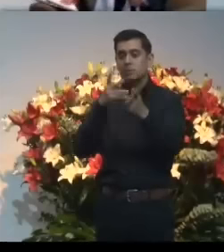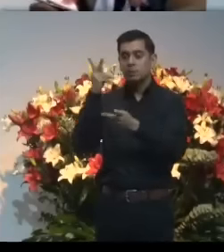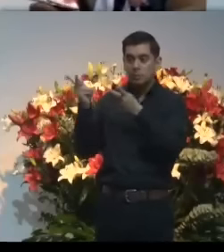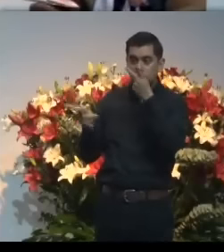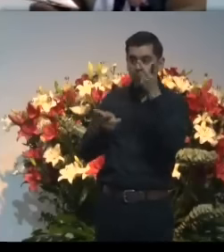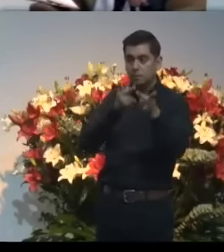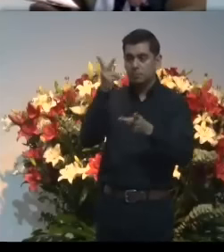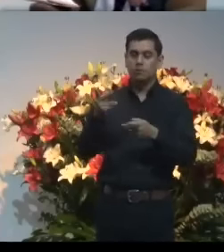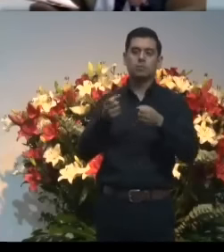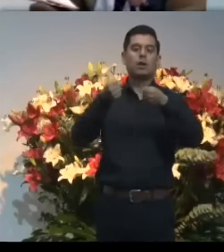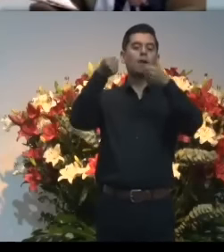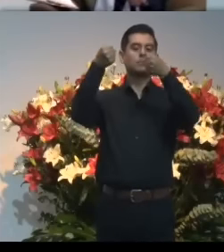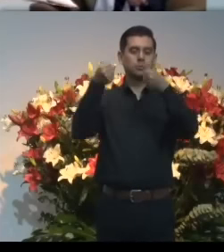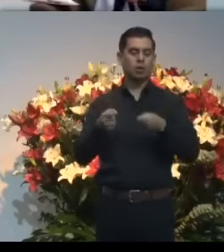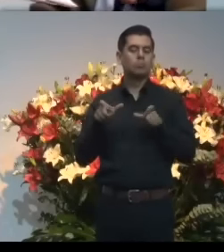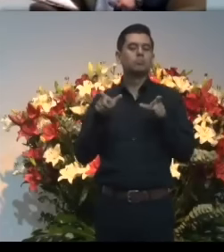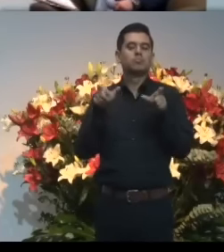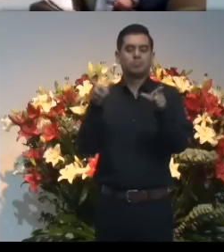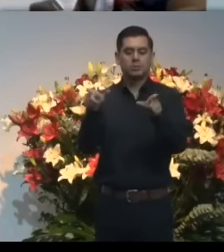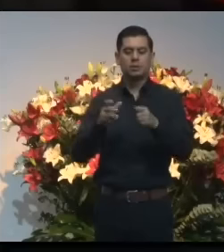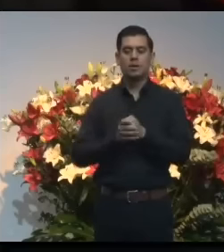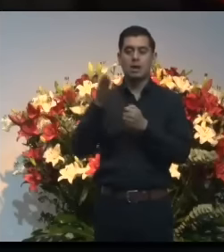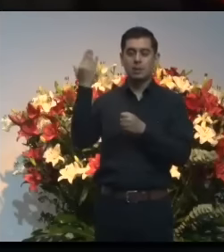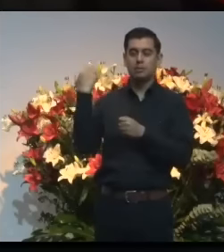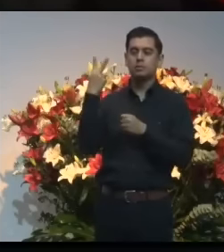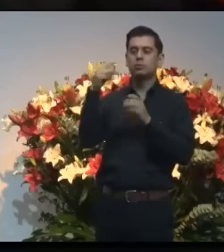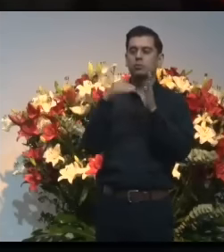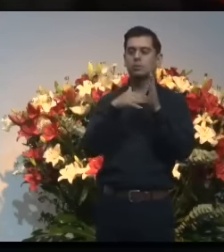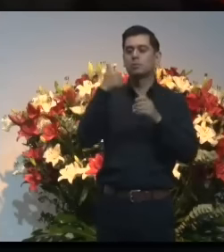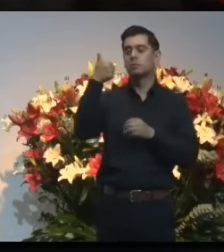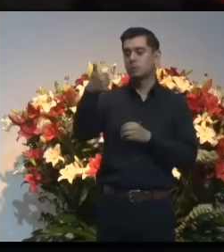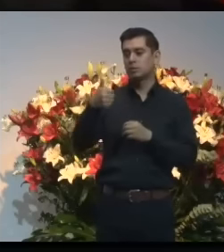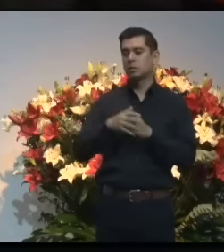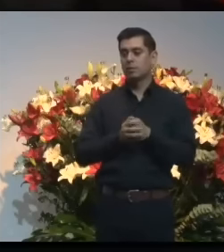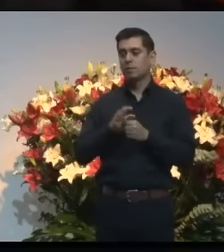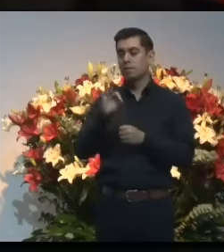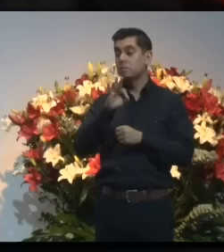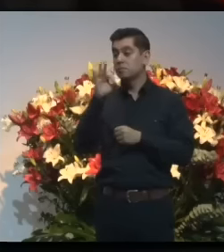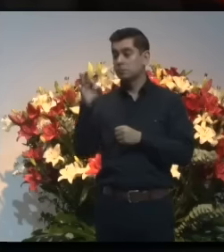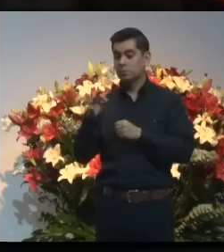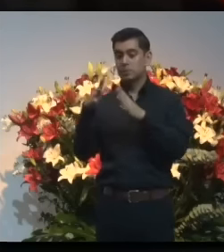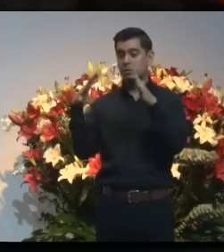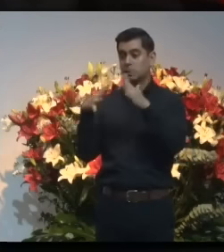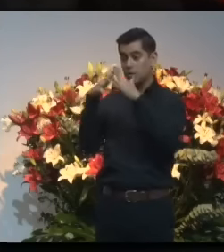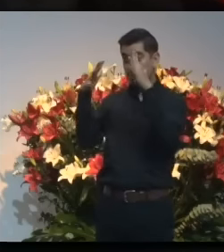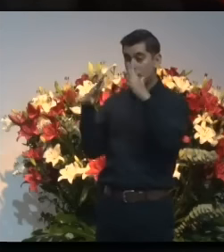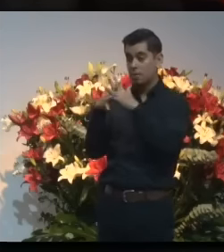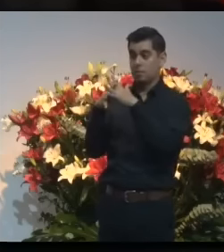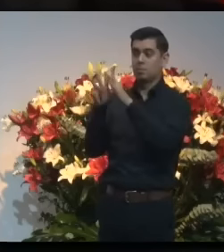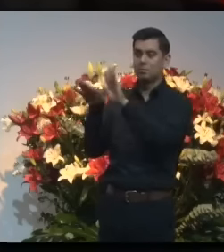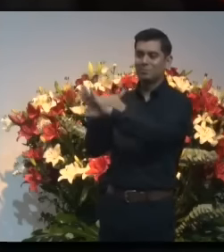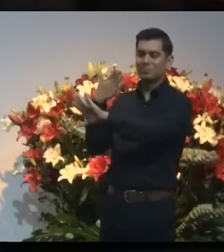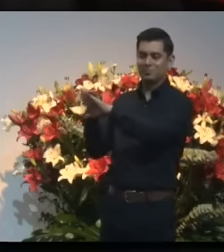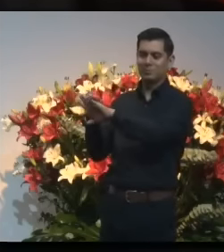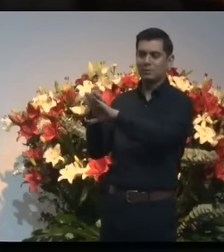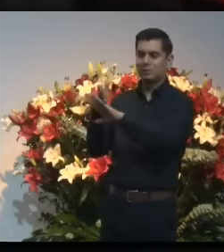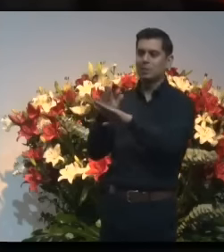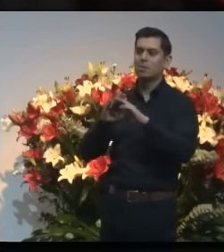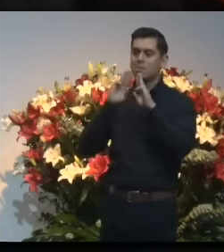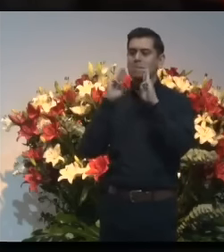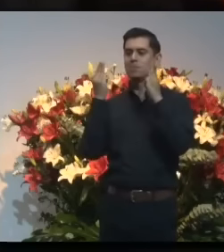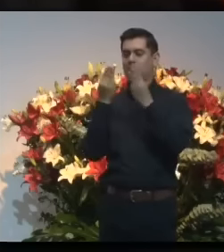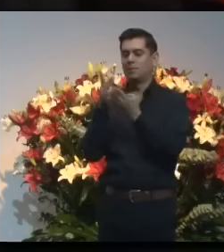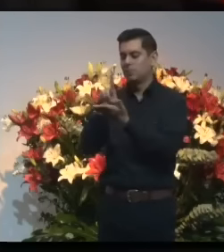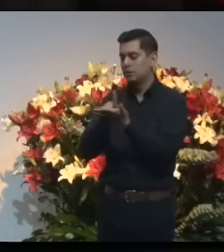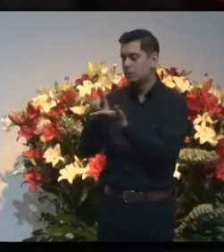sobre seguridad. Desde 2006, fecha en que fue declarada la guerra contra el narcotráfico, ha habido 111 mil